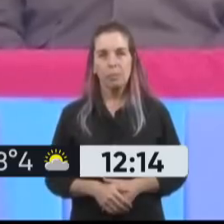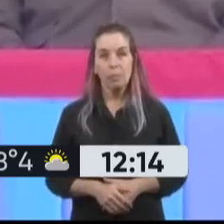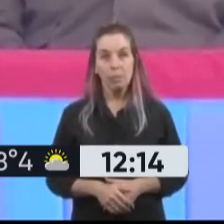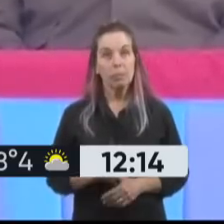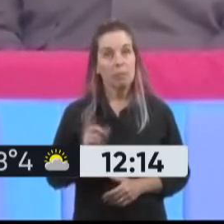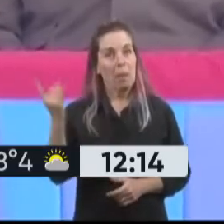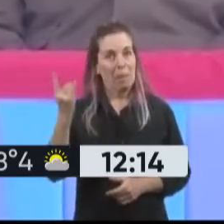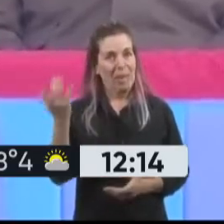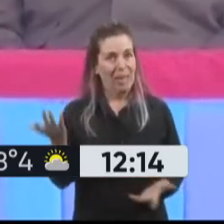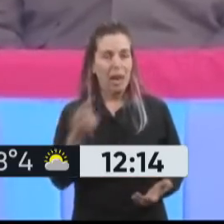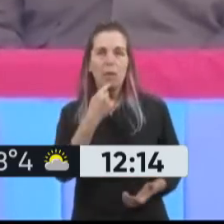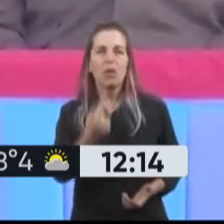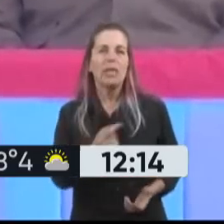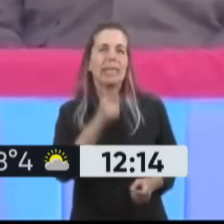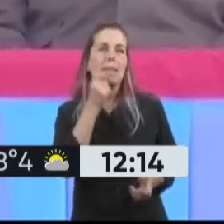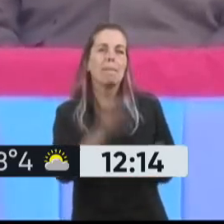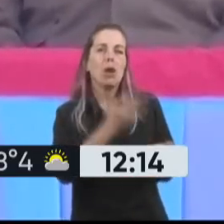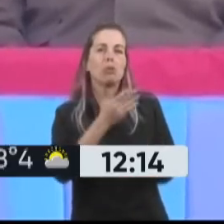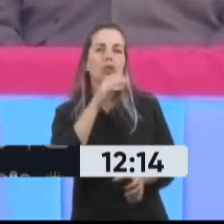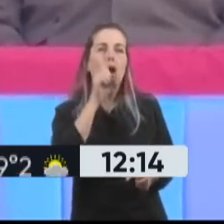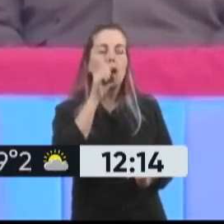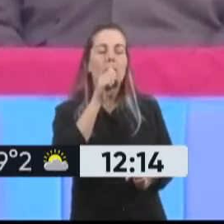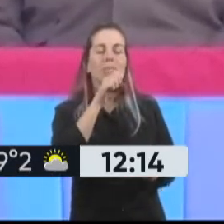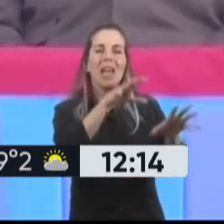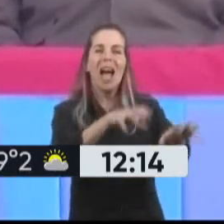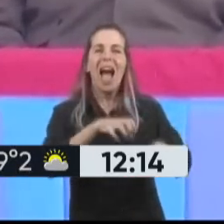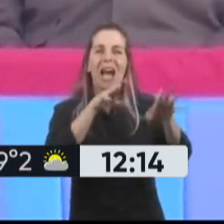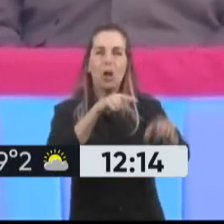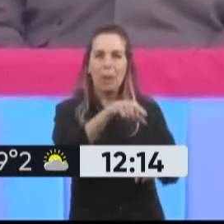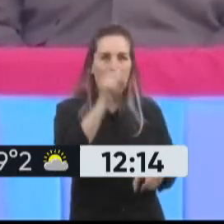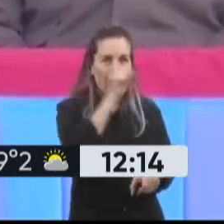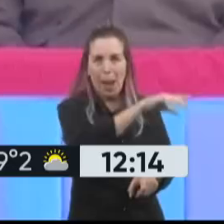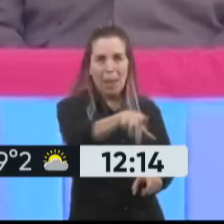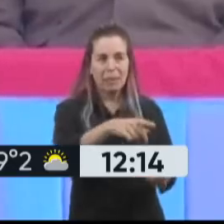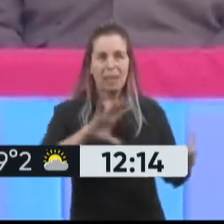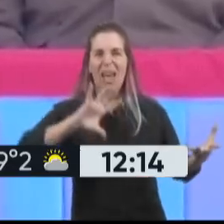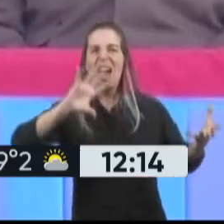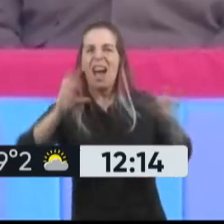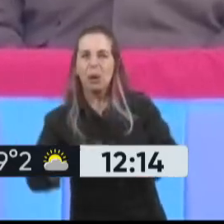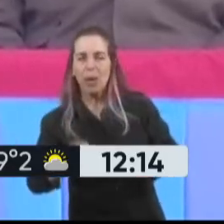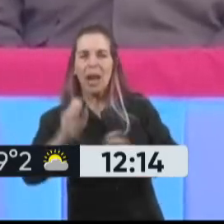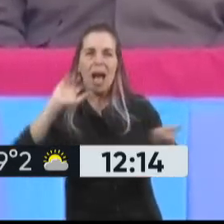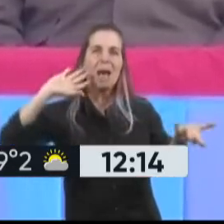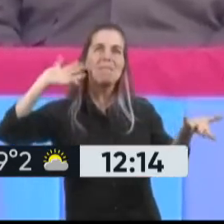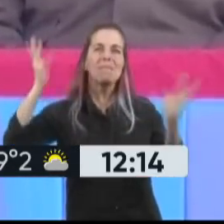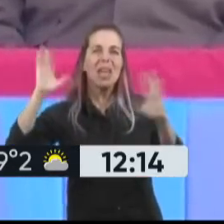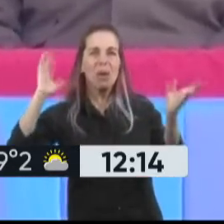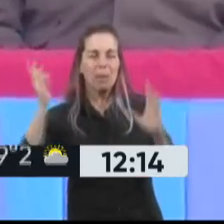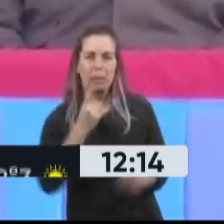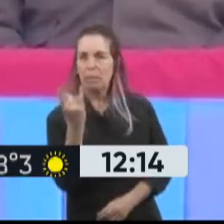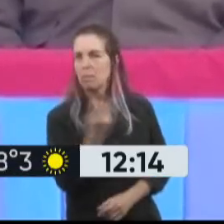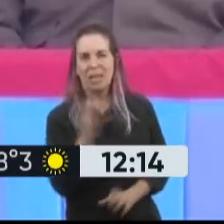cierto que la producción agropecuaria sea nociva para el medio ambiente. Y les digo más, y aun si lo fuera,